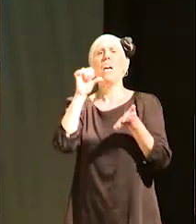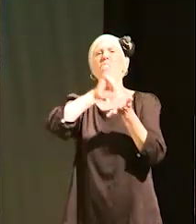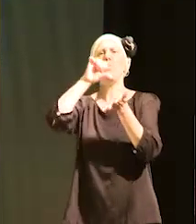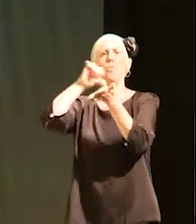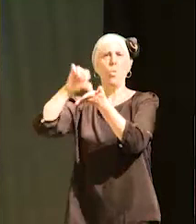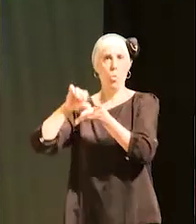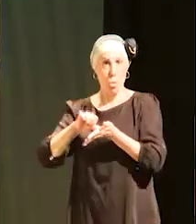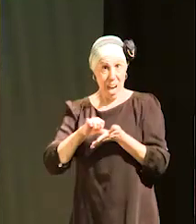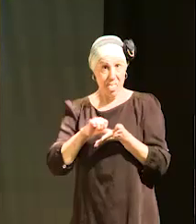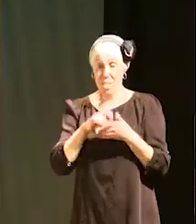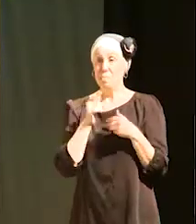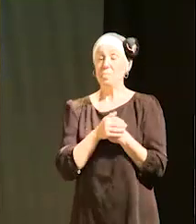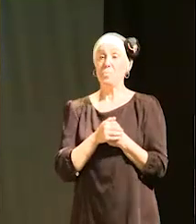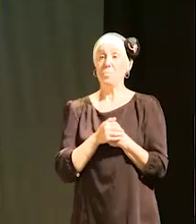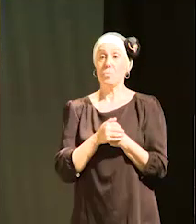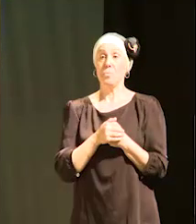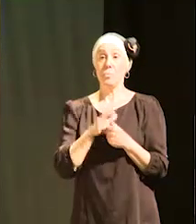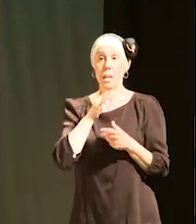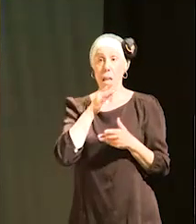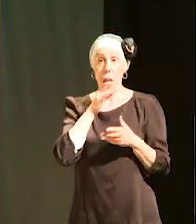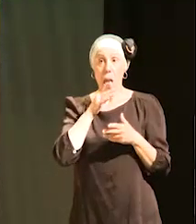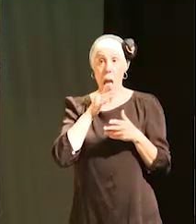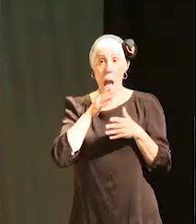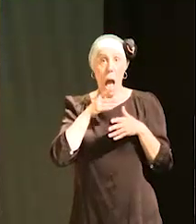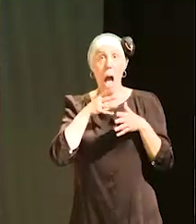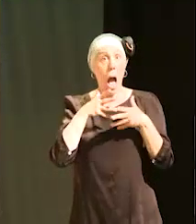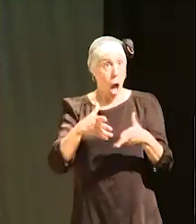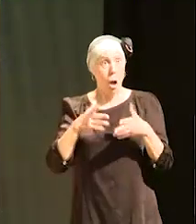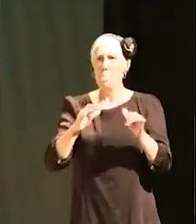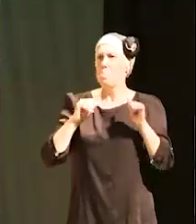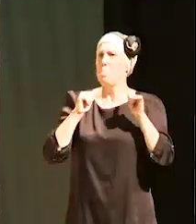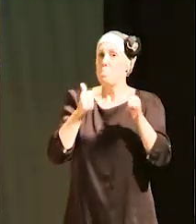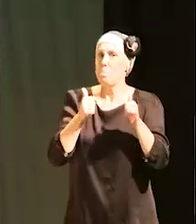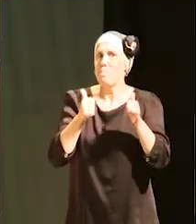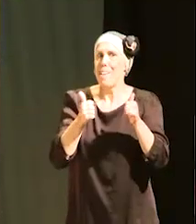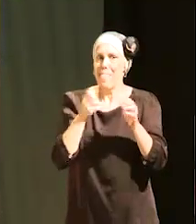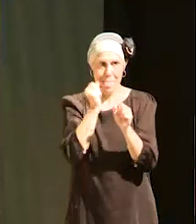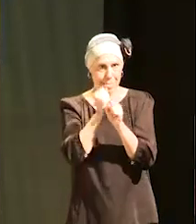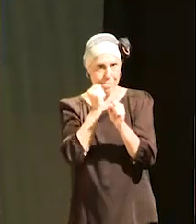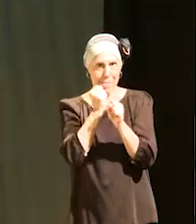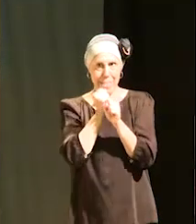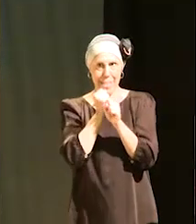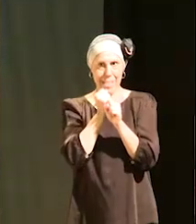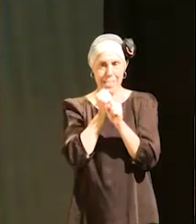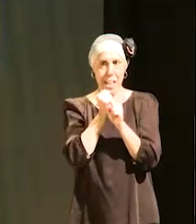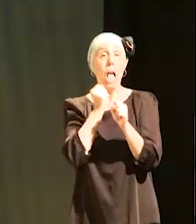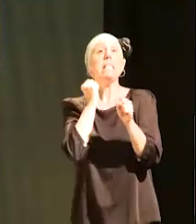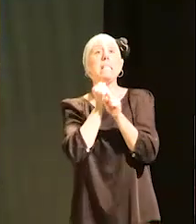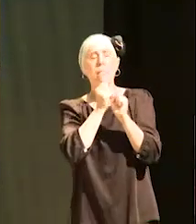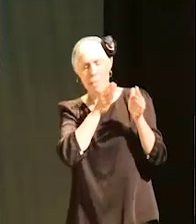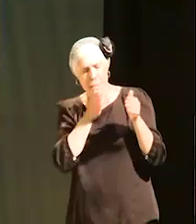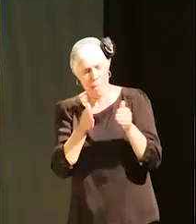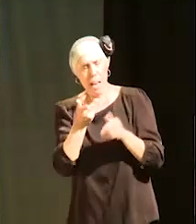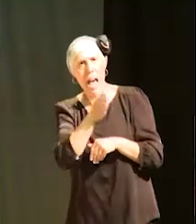chiquimula y ahorita pues están empezando a trabajar con los niños